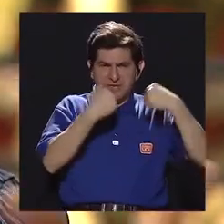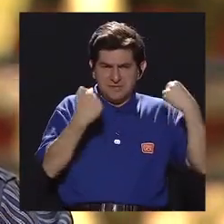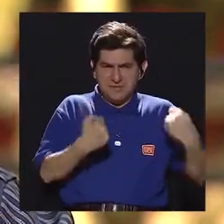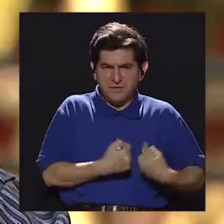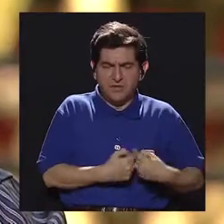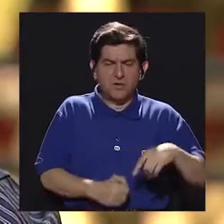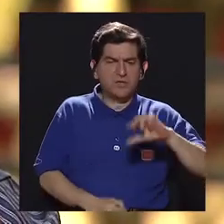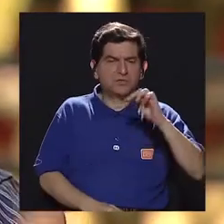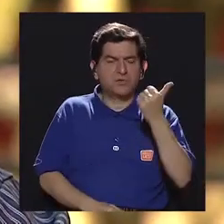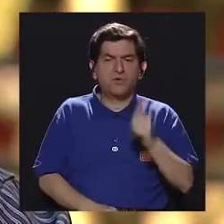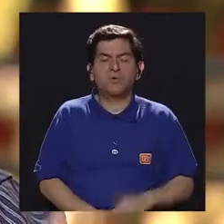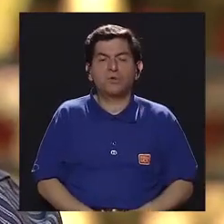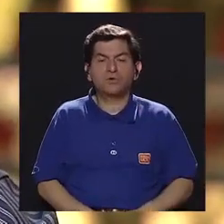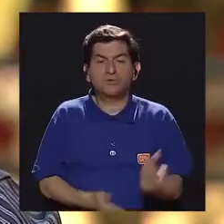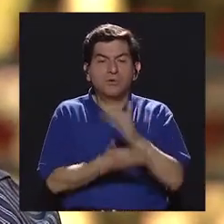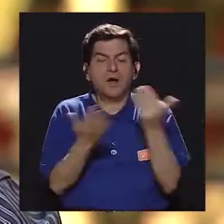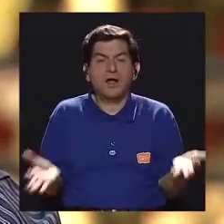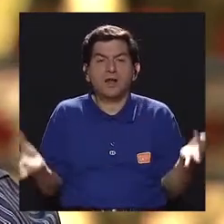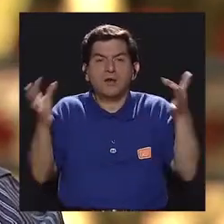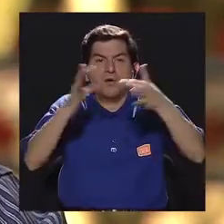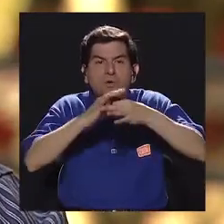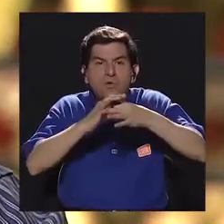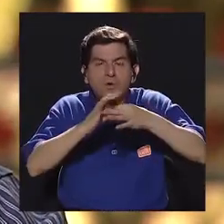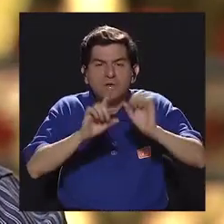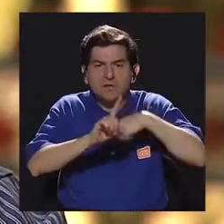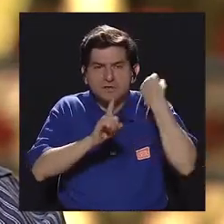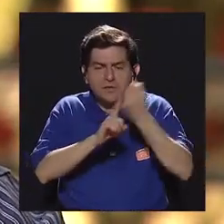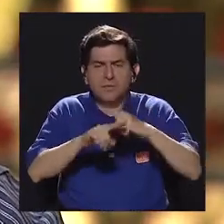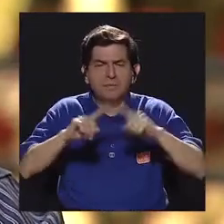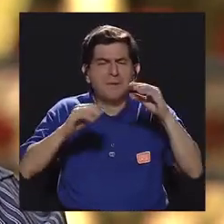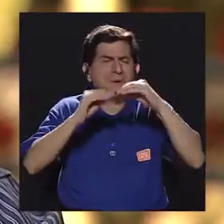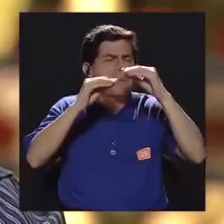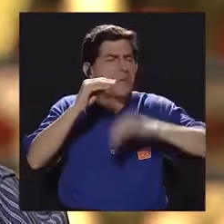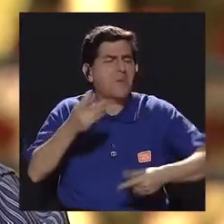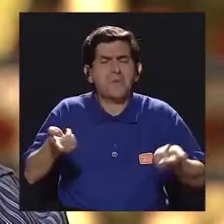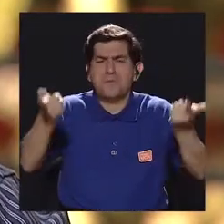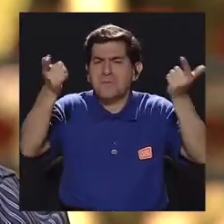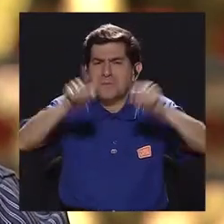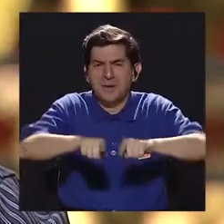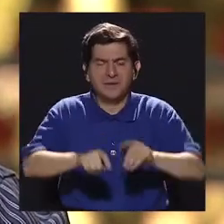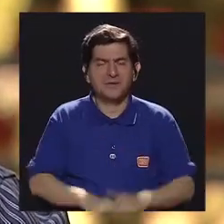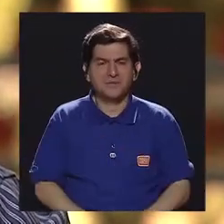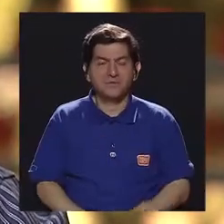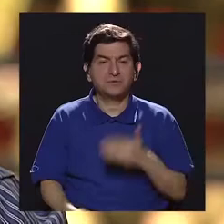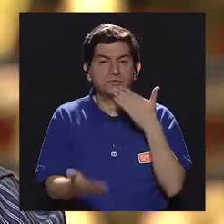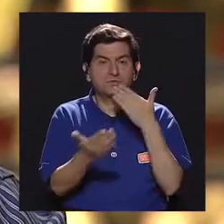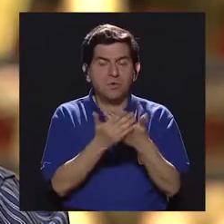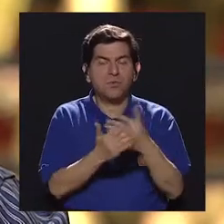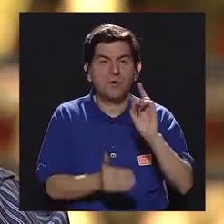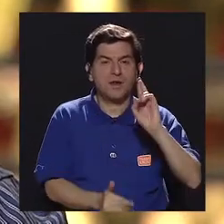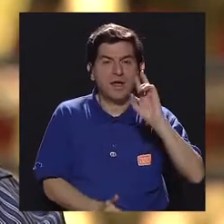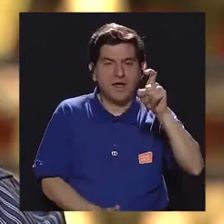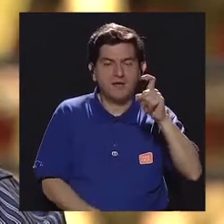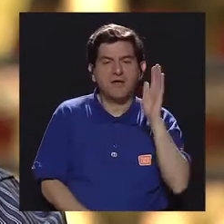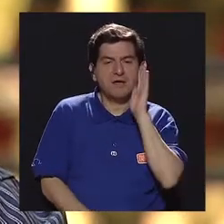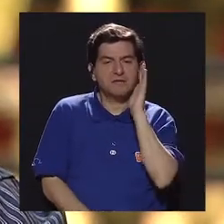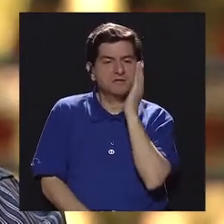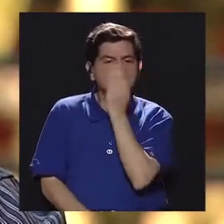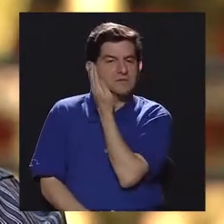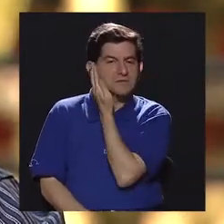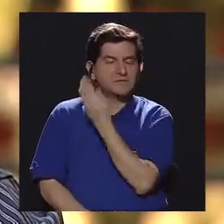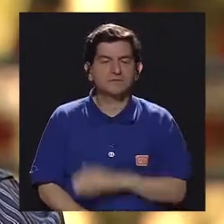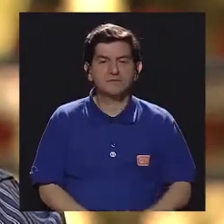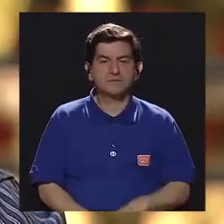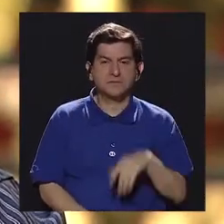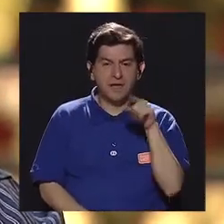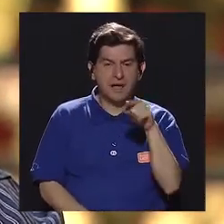endocrino, dependiendo de si hay algo asociado, ¿verdad? Pero es lo menos común. Con una buena radiografía panorámica, con